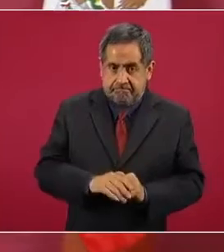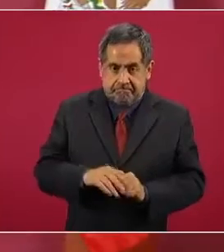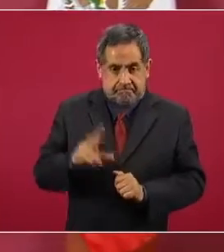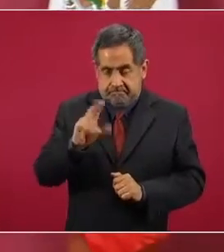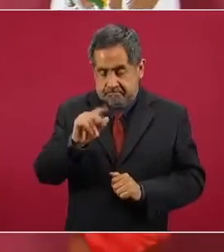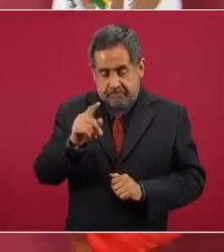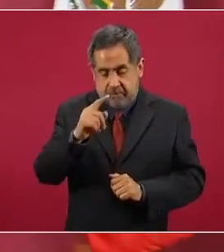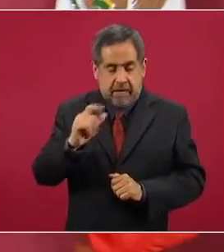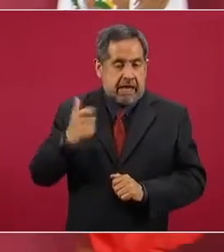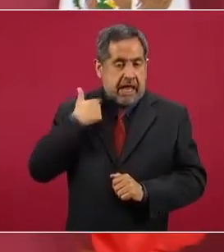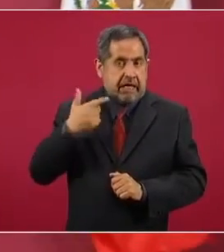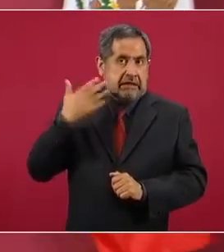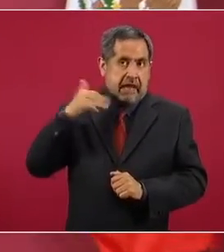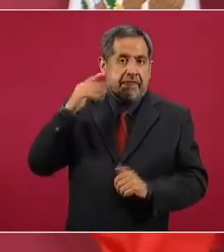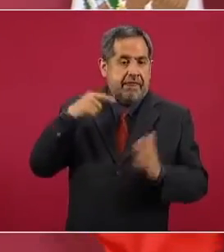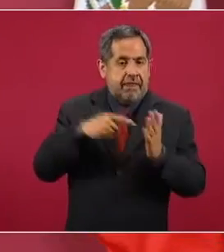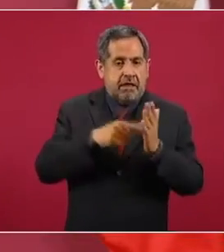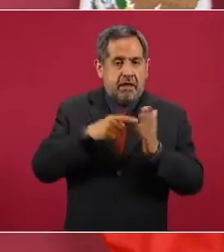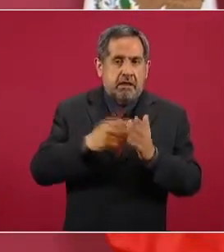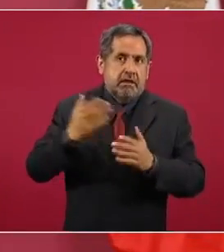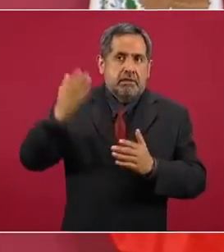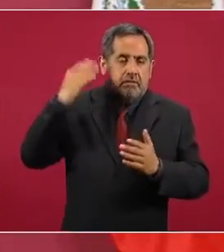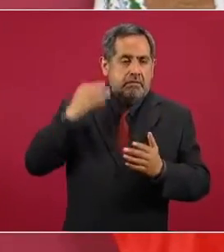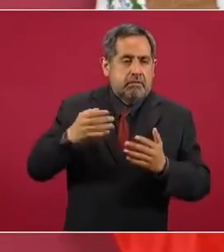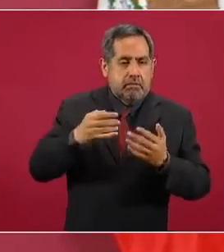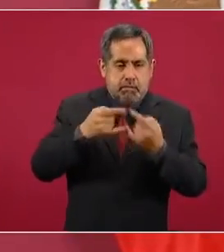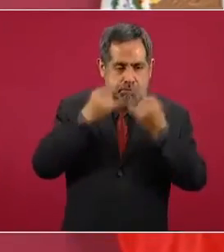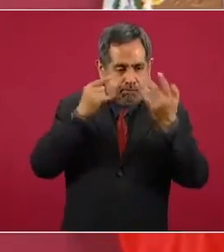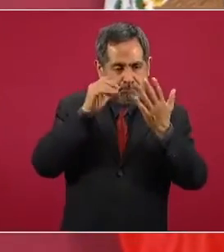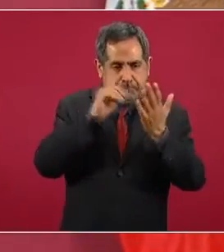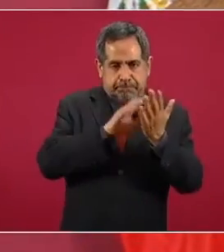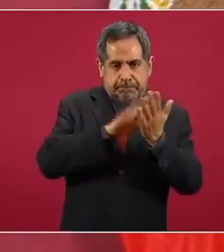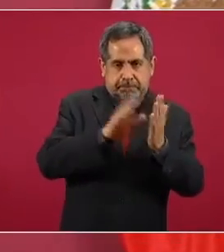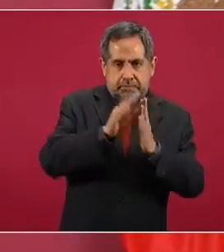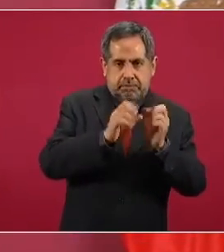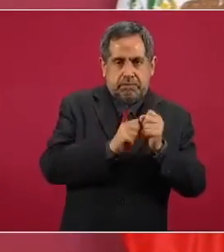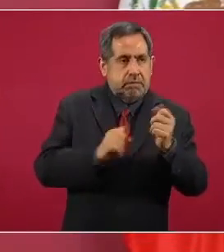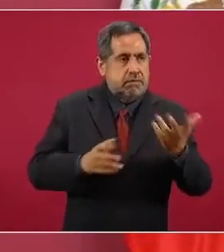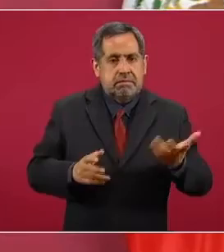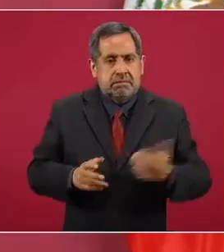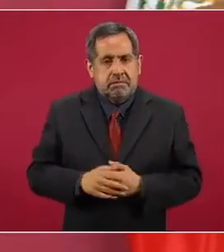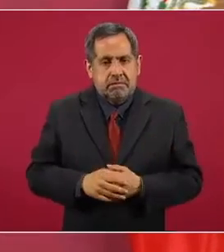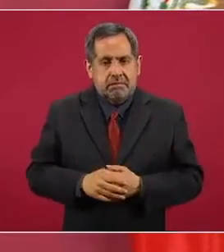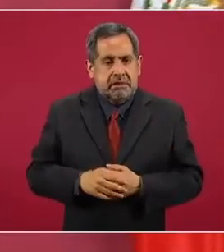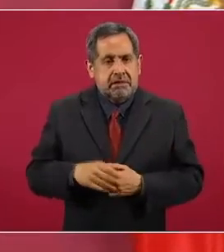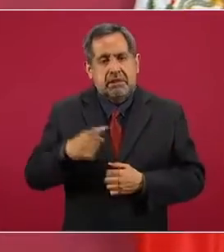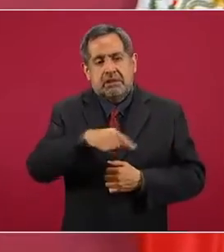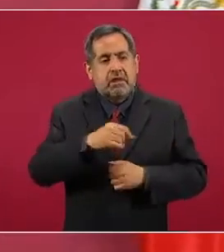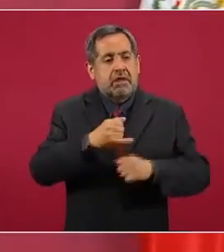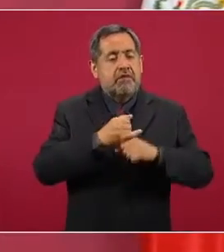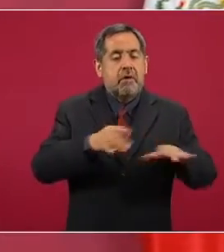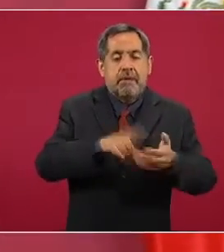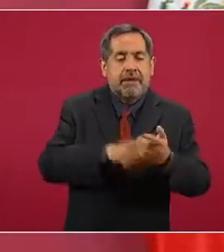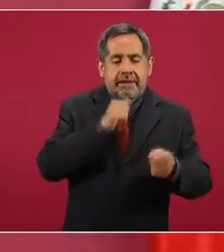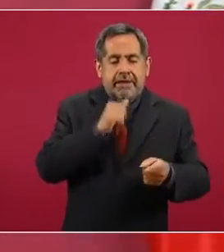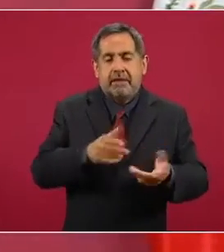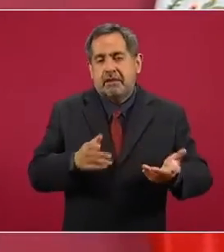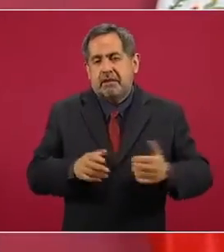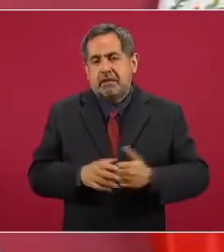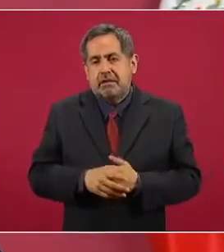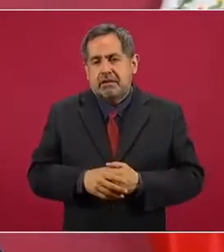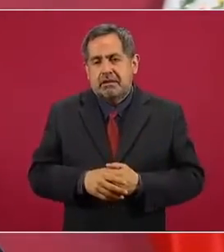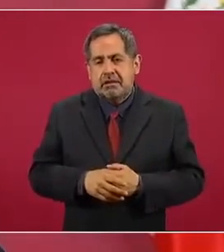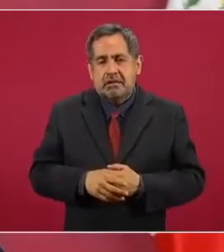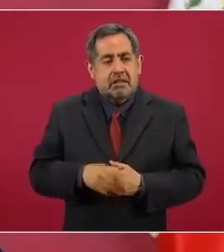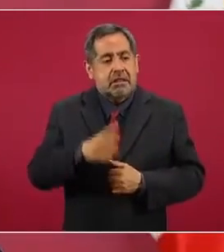Eso ya venía de tiempo atrás, porque estas cosas no se informan, de esto no